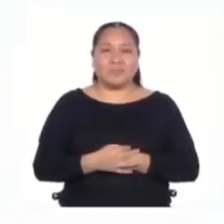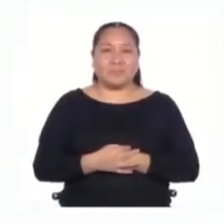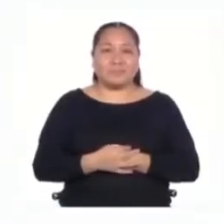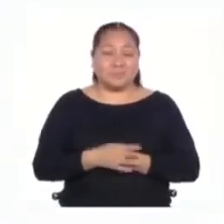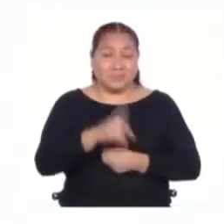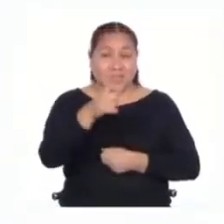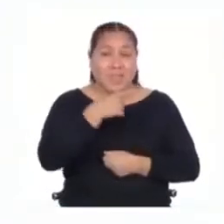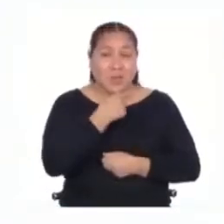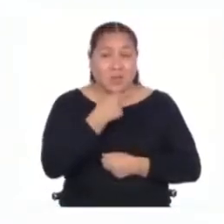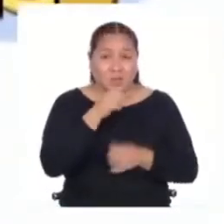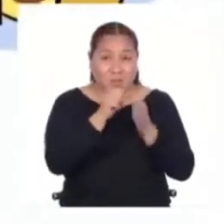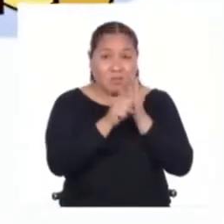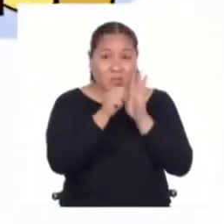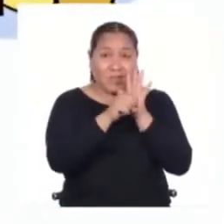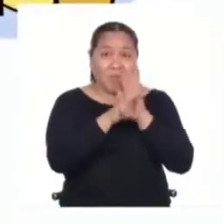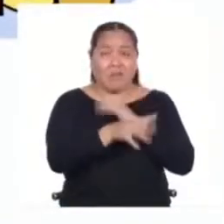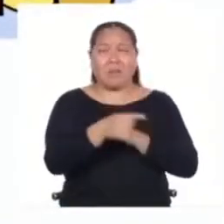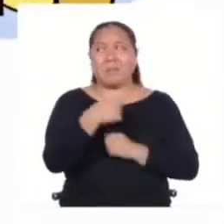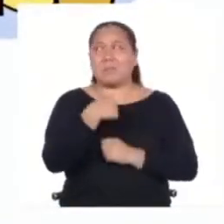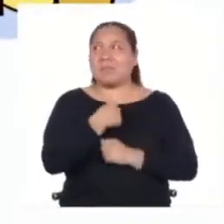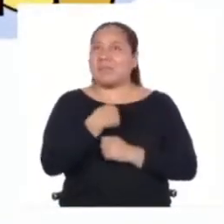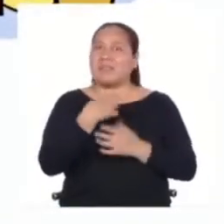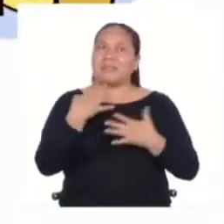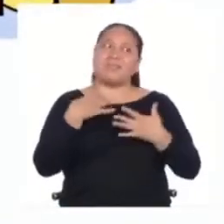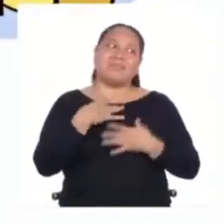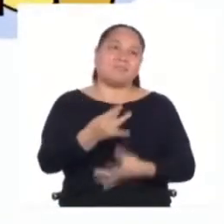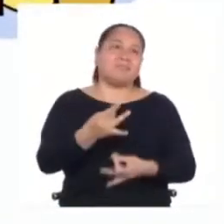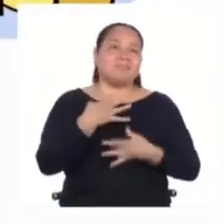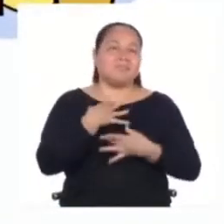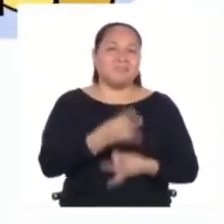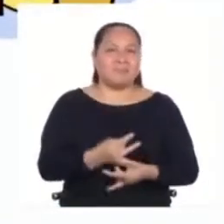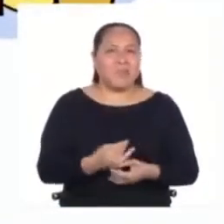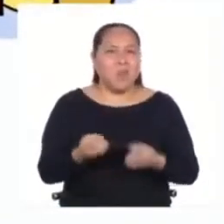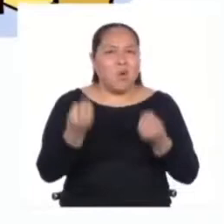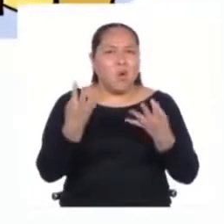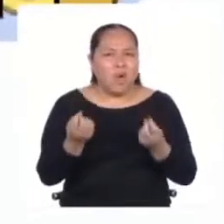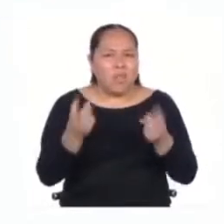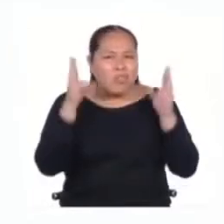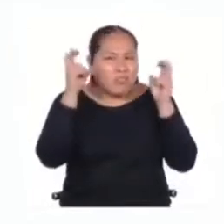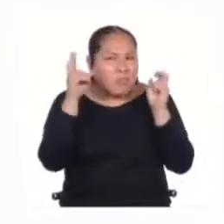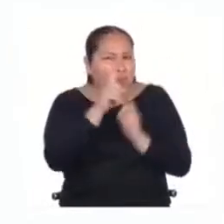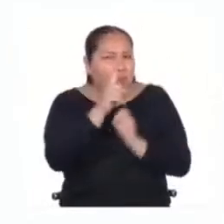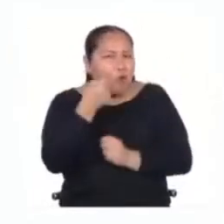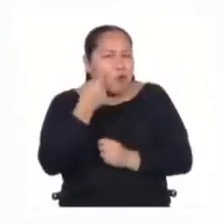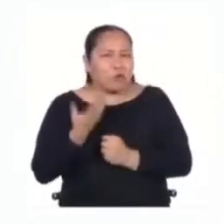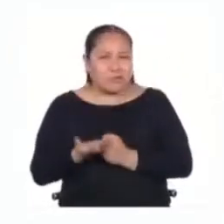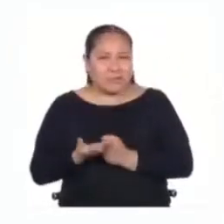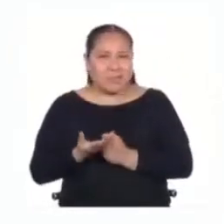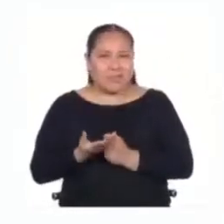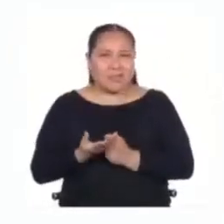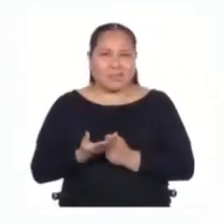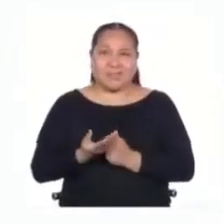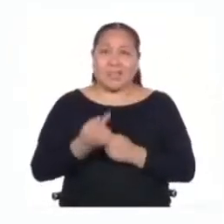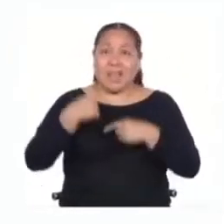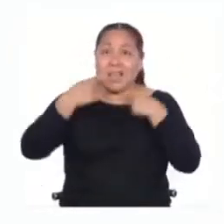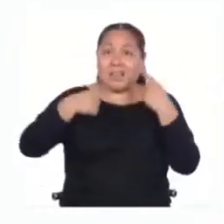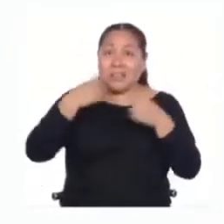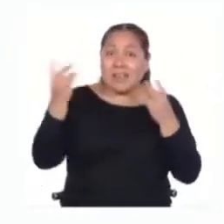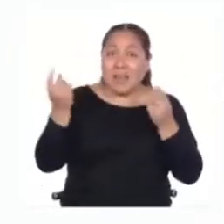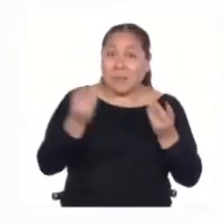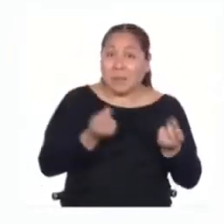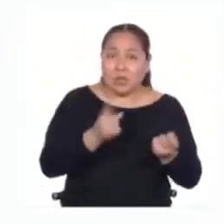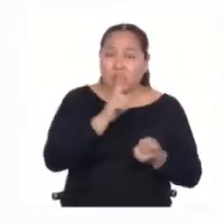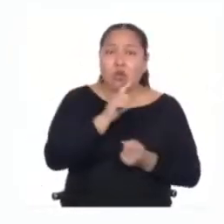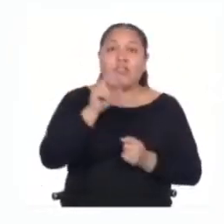¿Qué te pareció el video? A mí me pareció interesantísimo. ¿Cuántos hechos que no conocía? Se narra rápido, pero en realidad